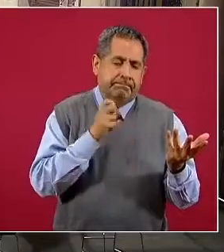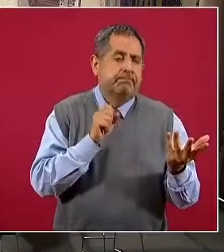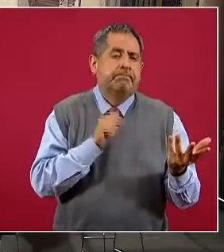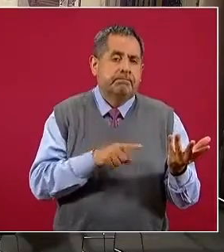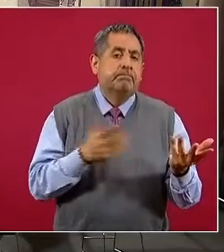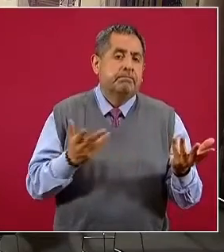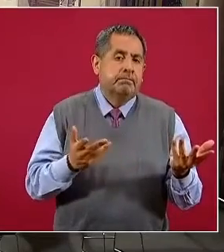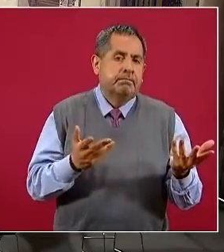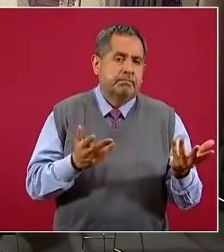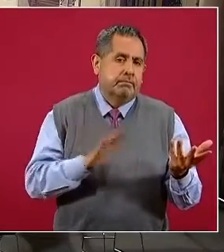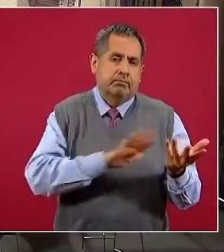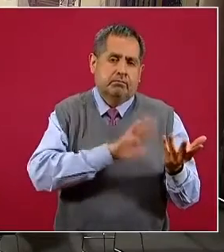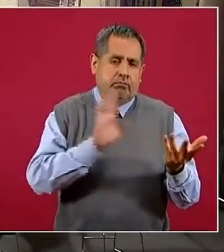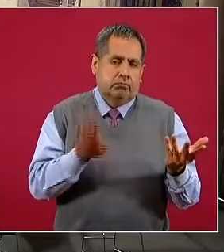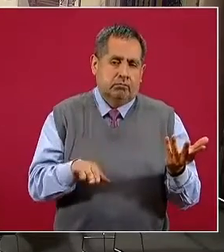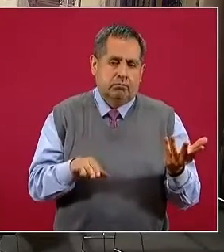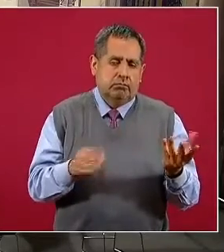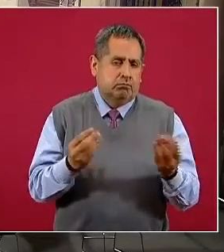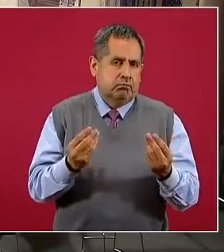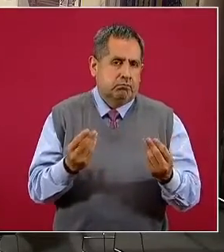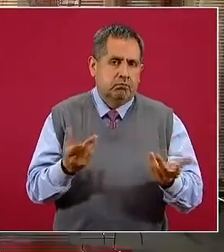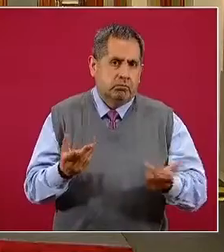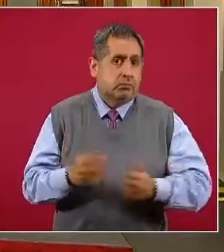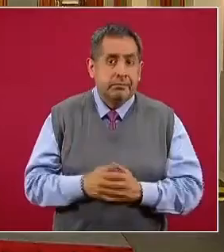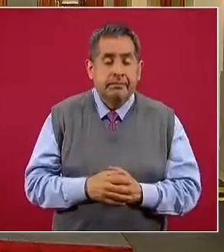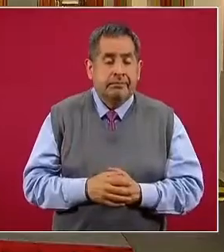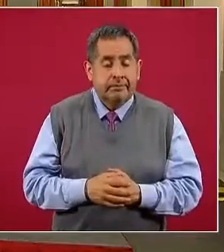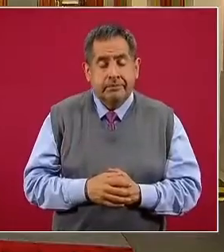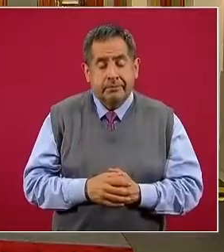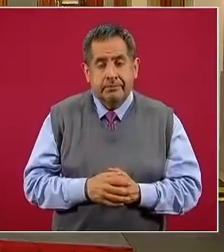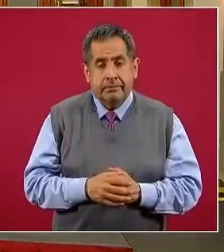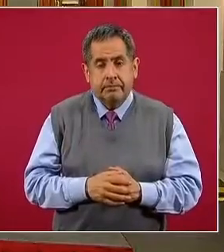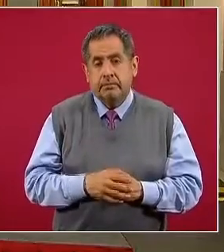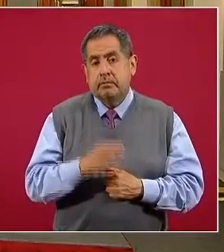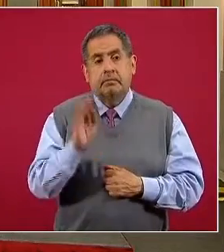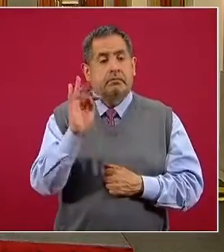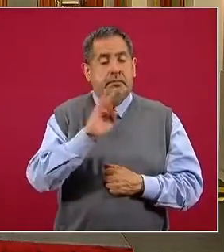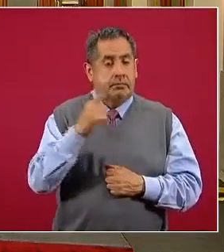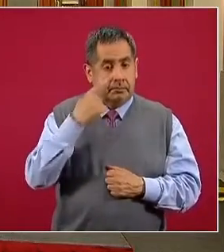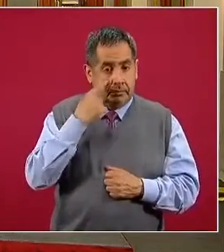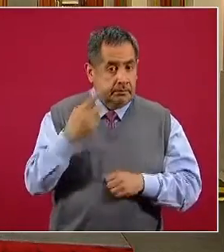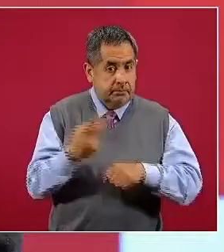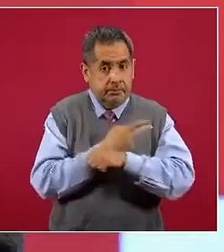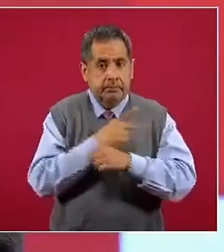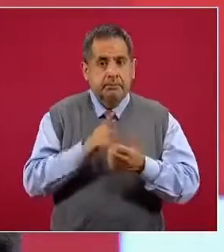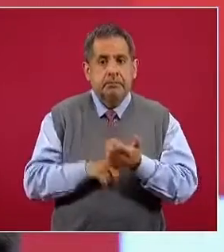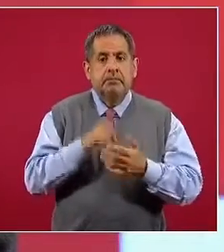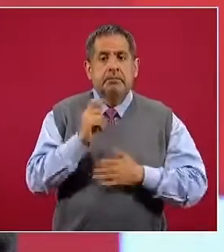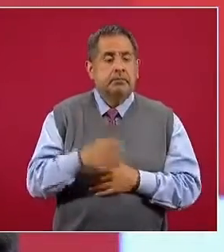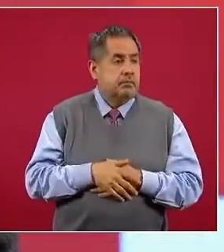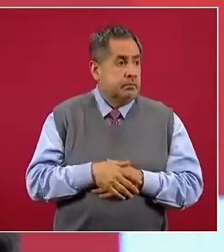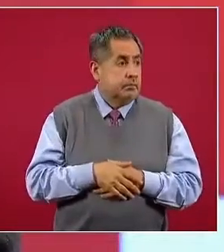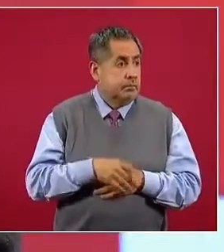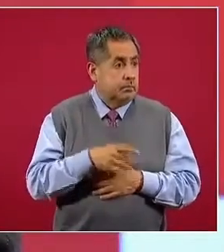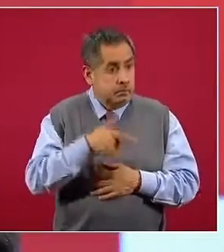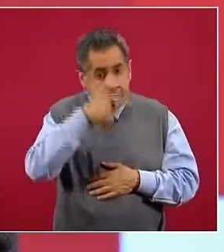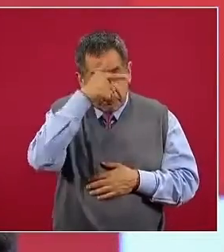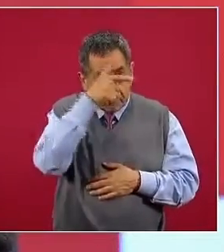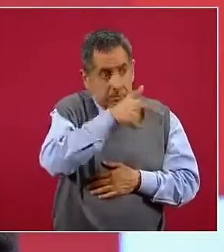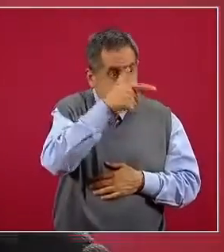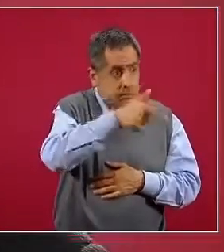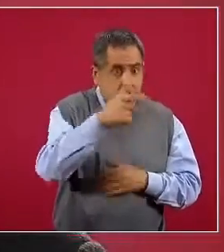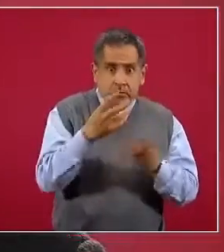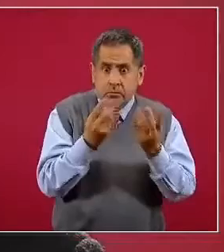personas que pierden la vida. Lo que puede ocurrir cuando se tiene una mayor velocidad de ocurrencia de